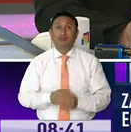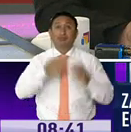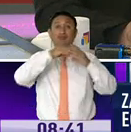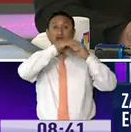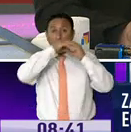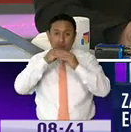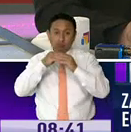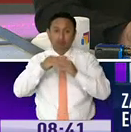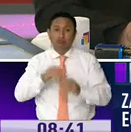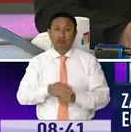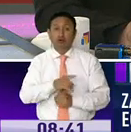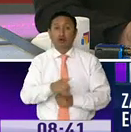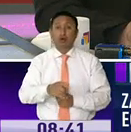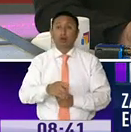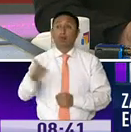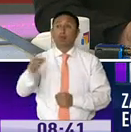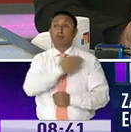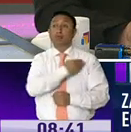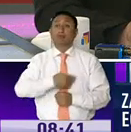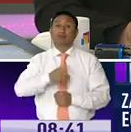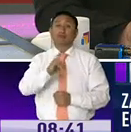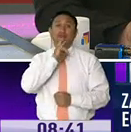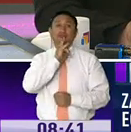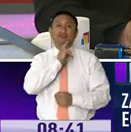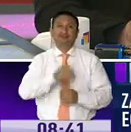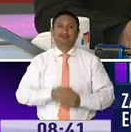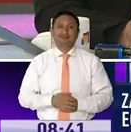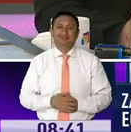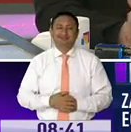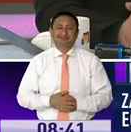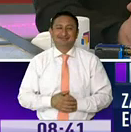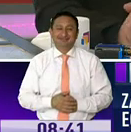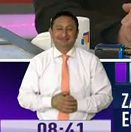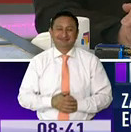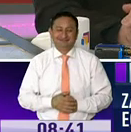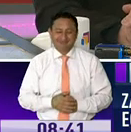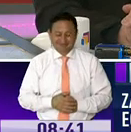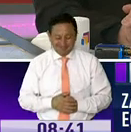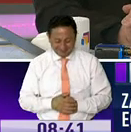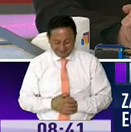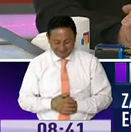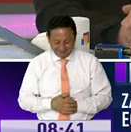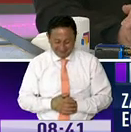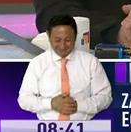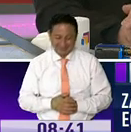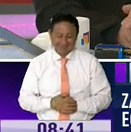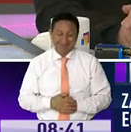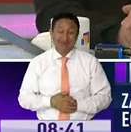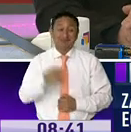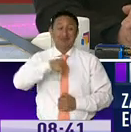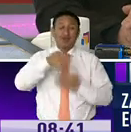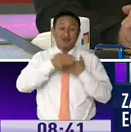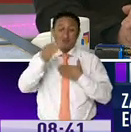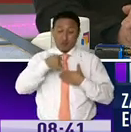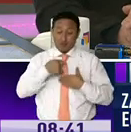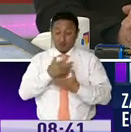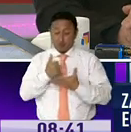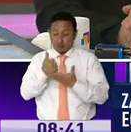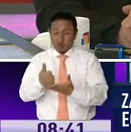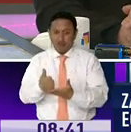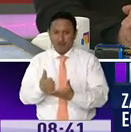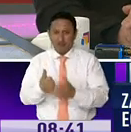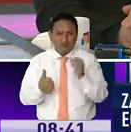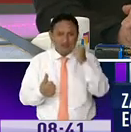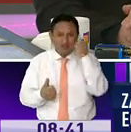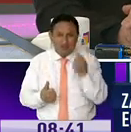se hacen pasar por presidentes de Estados Unidos, tienen ya la solución al coronavirus. Terrible. Es decir, ciudadanos que no entienden que estamos